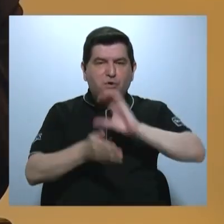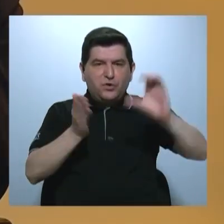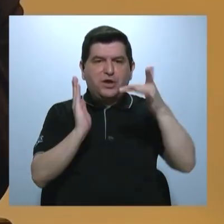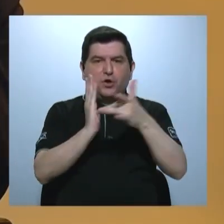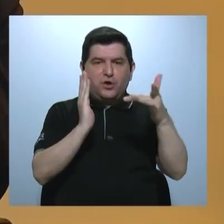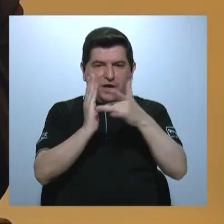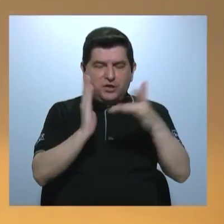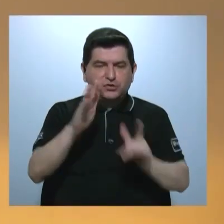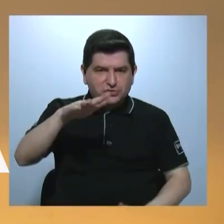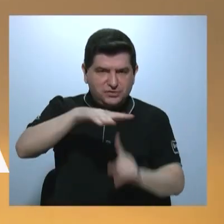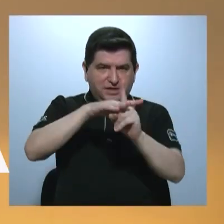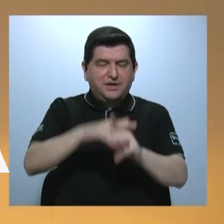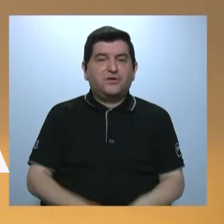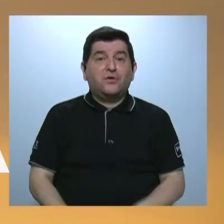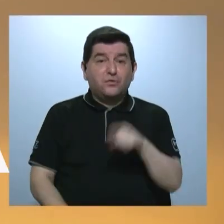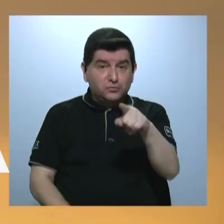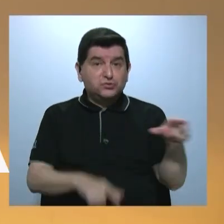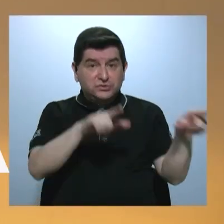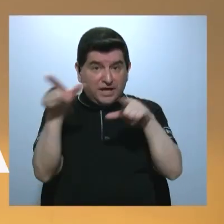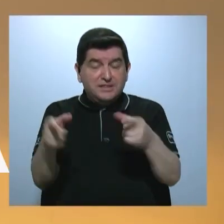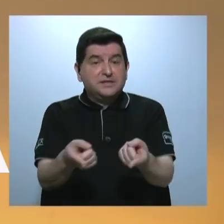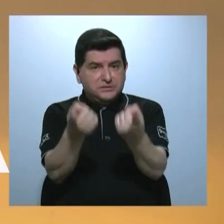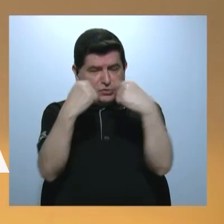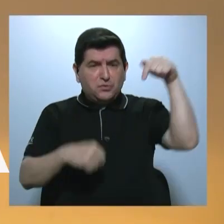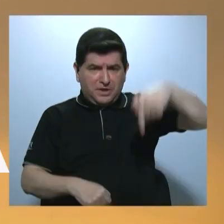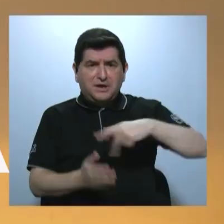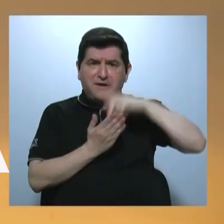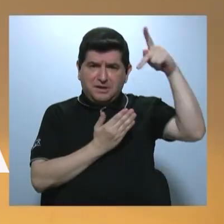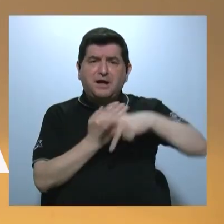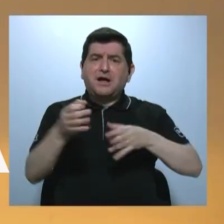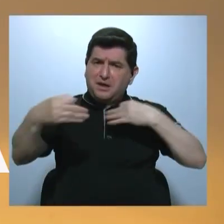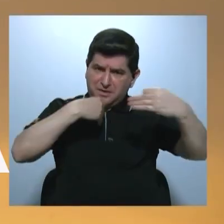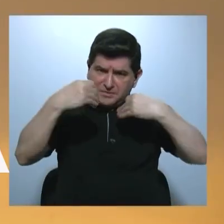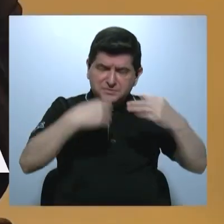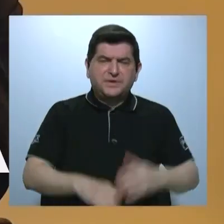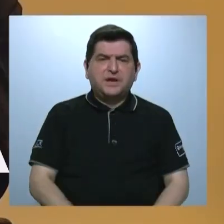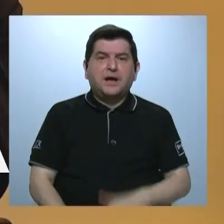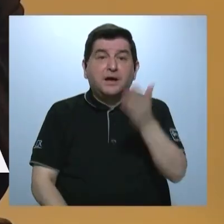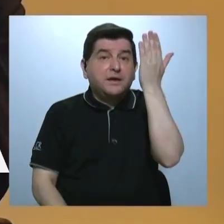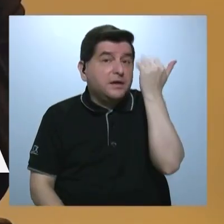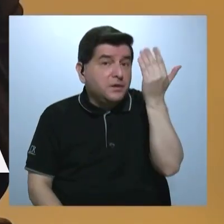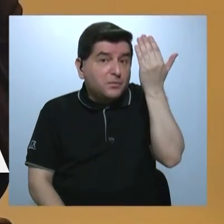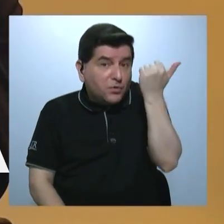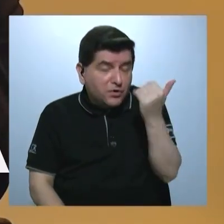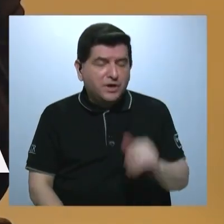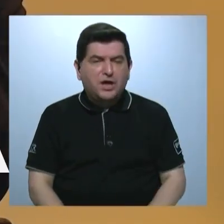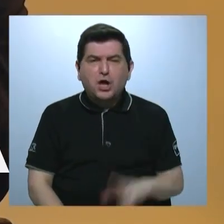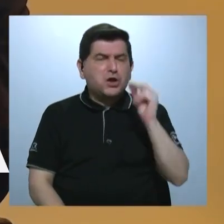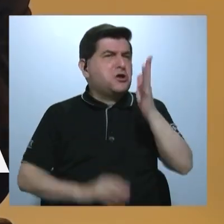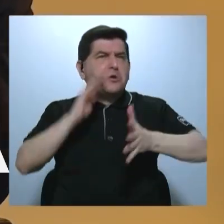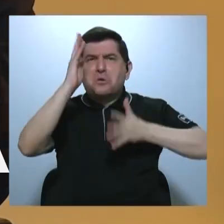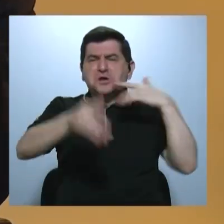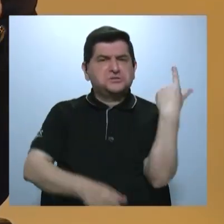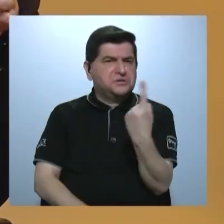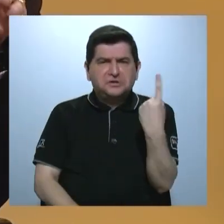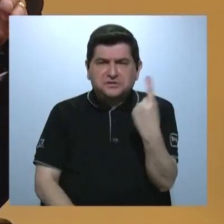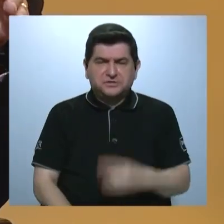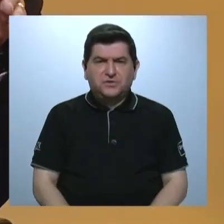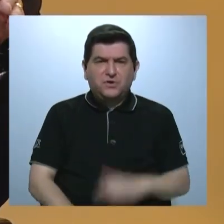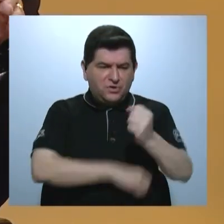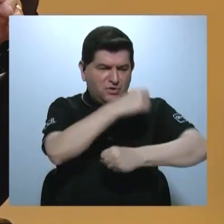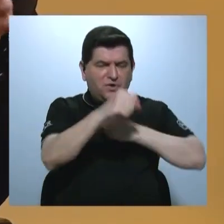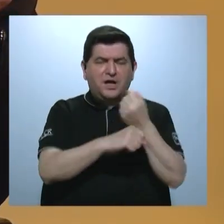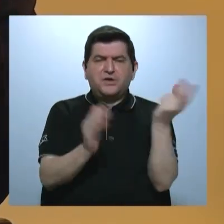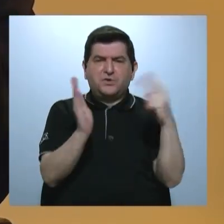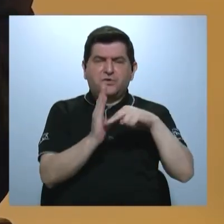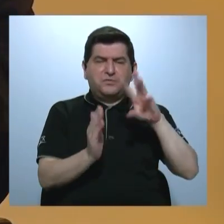tengan listo, vengan a Economía y Sociedad a contarlo. Claro, con mucho gusto. ¿Y basado en qué? Porque la idea no es inventar el agua tibia. Entre el año